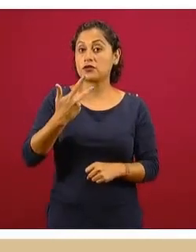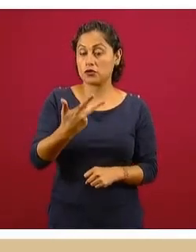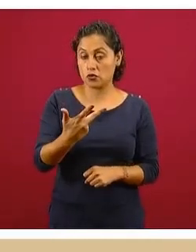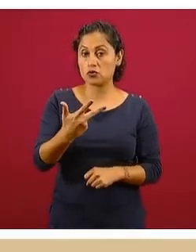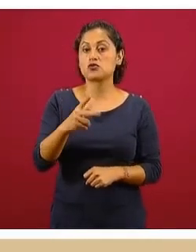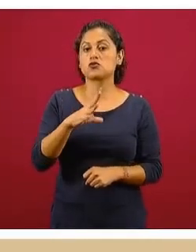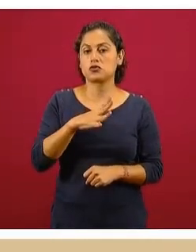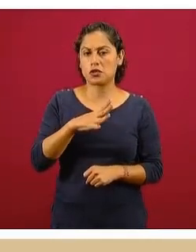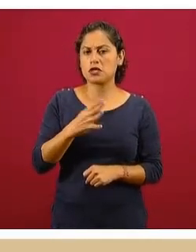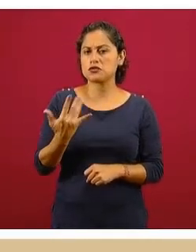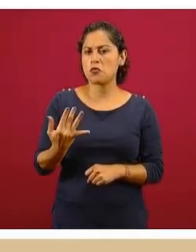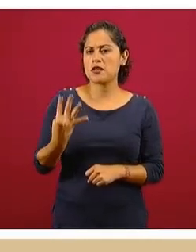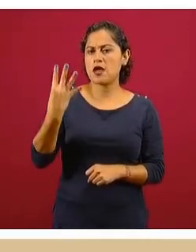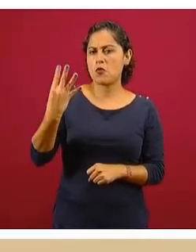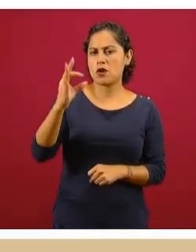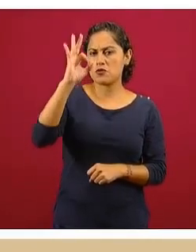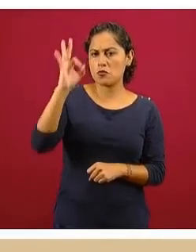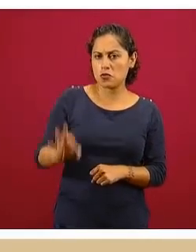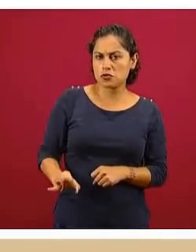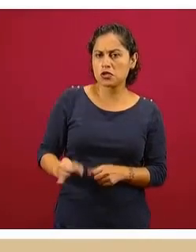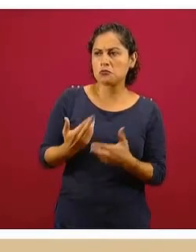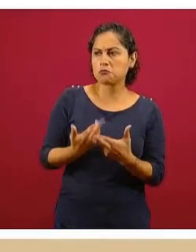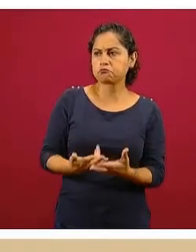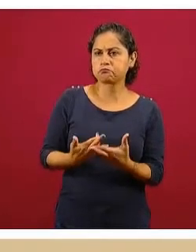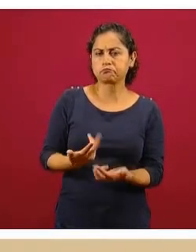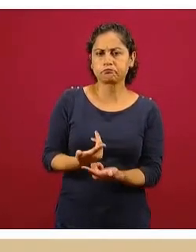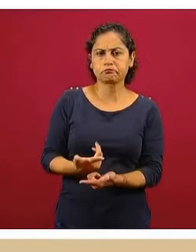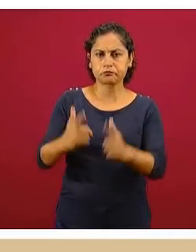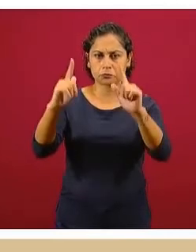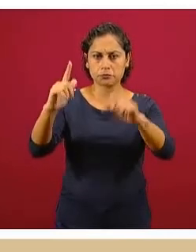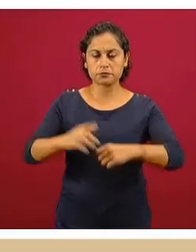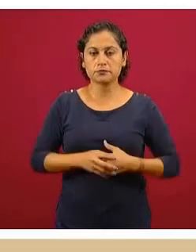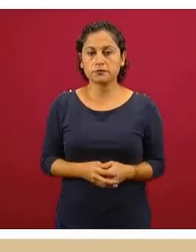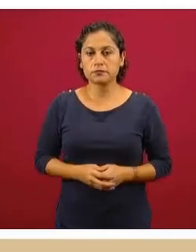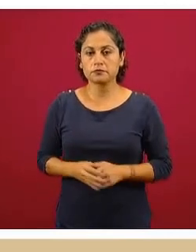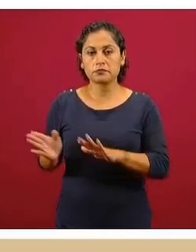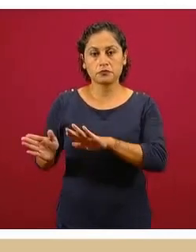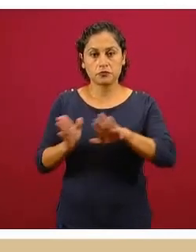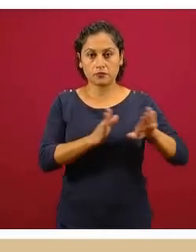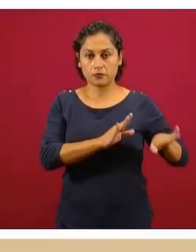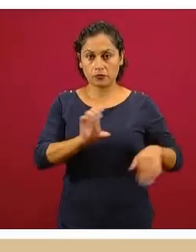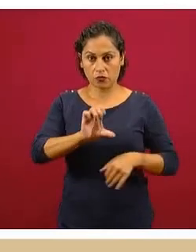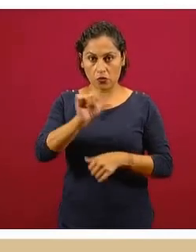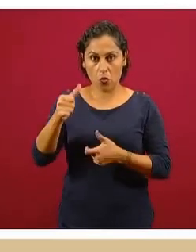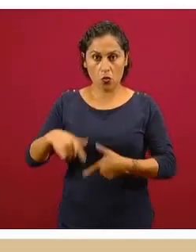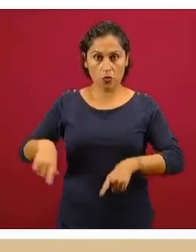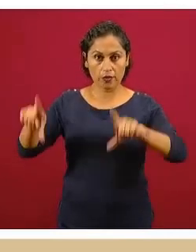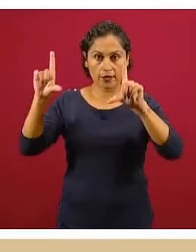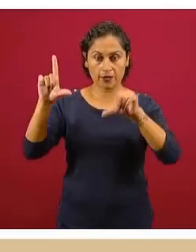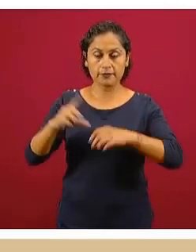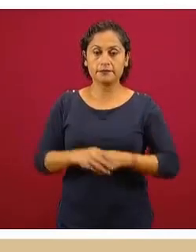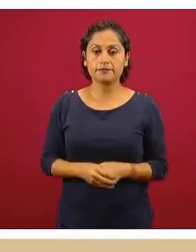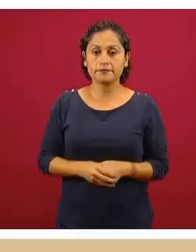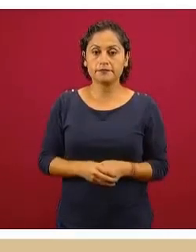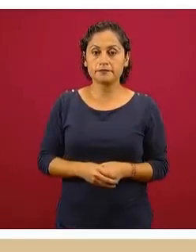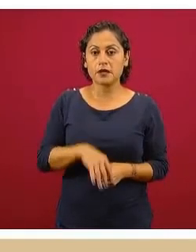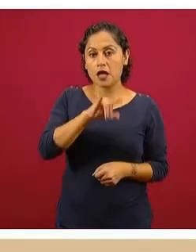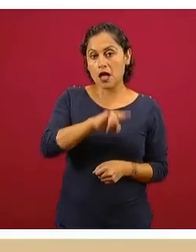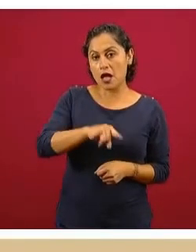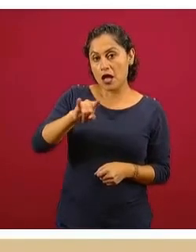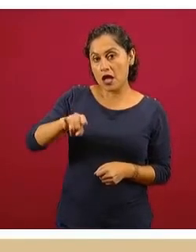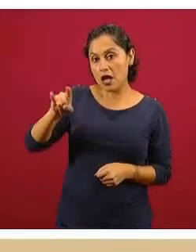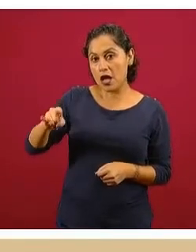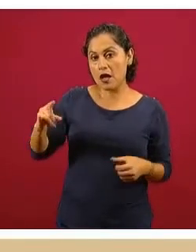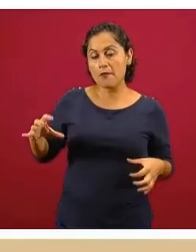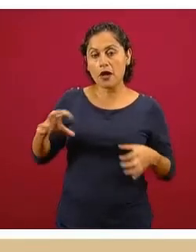menos 54% o más de disponibilidad. Veamos la siguiente diapositiva, son las camas con